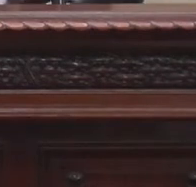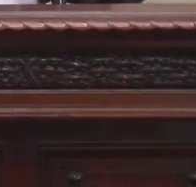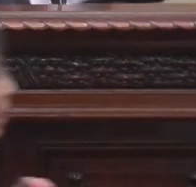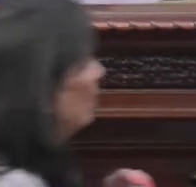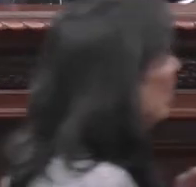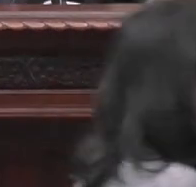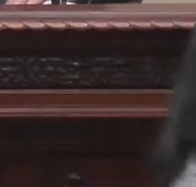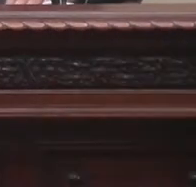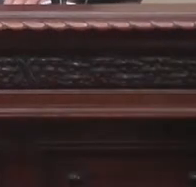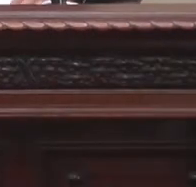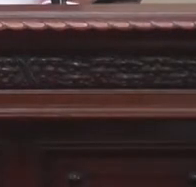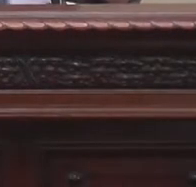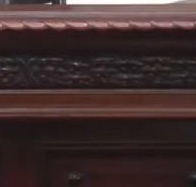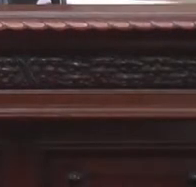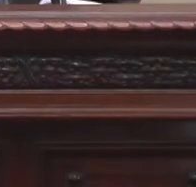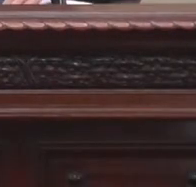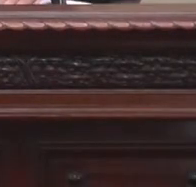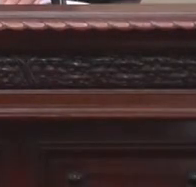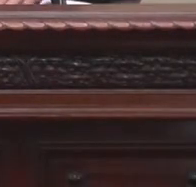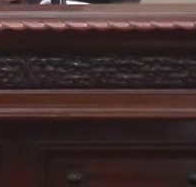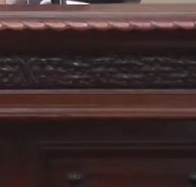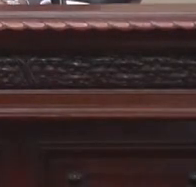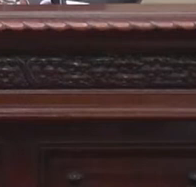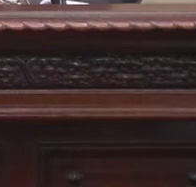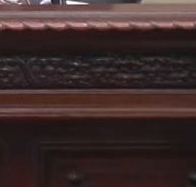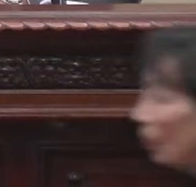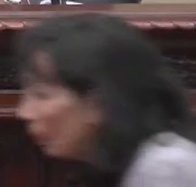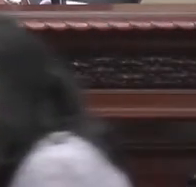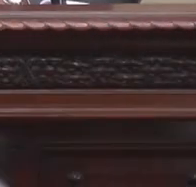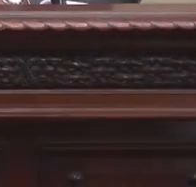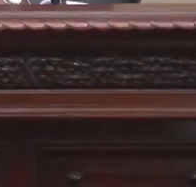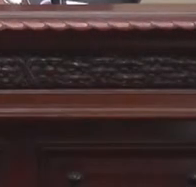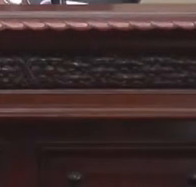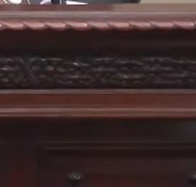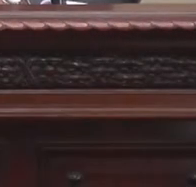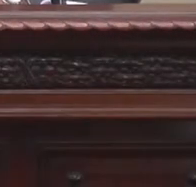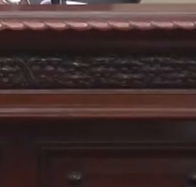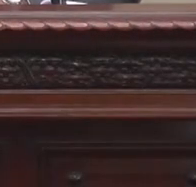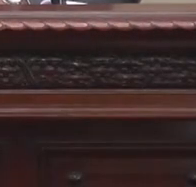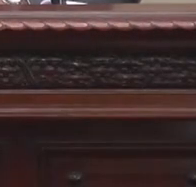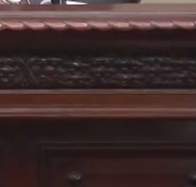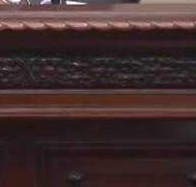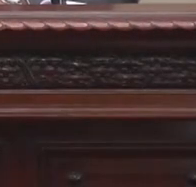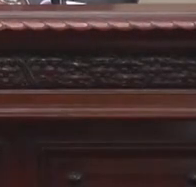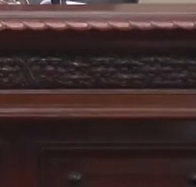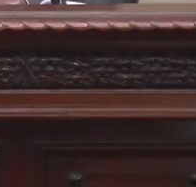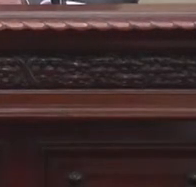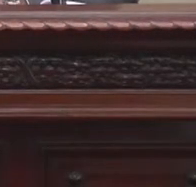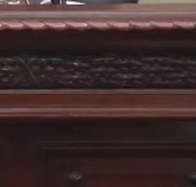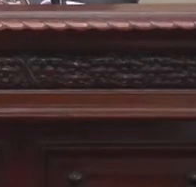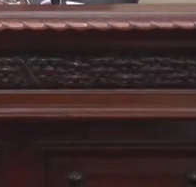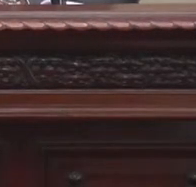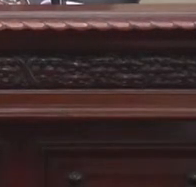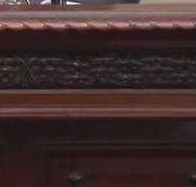asunto 15 al 26. A las comisiones asignadas. Proyectos de resolución, asunto número 27. A la